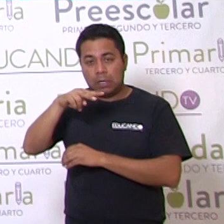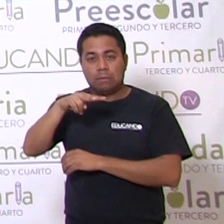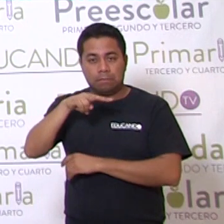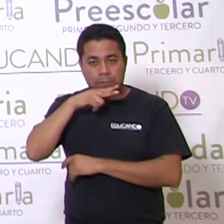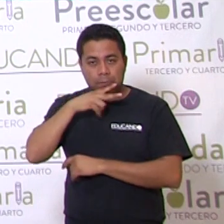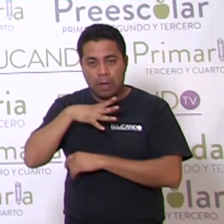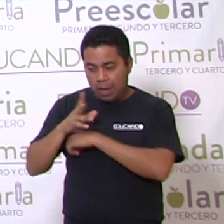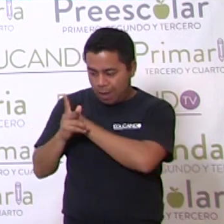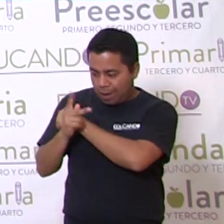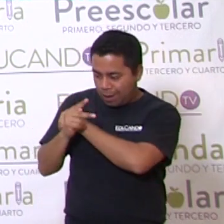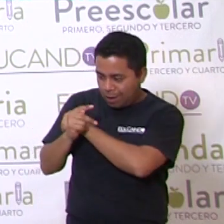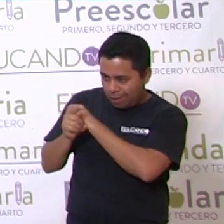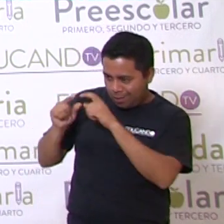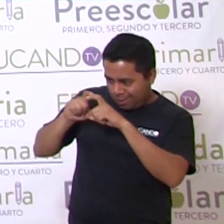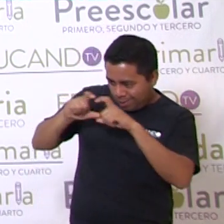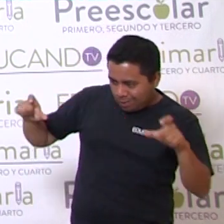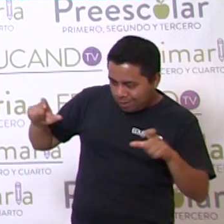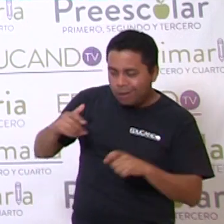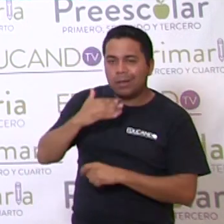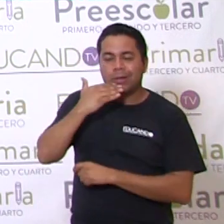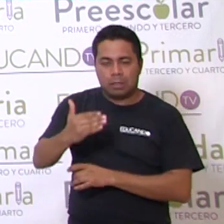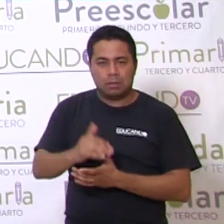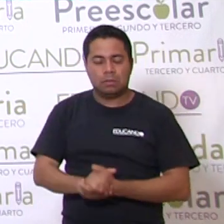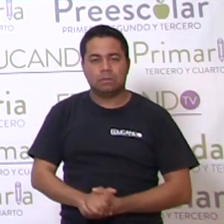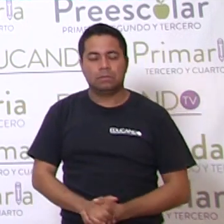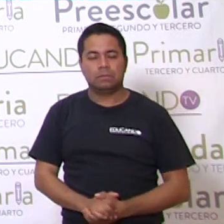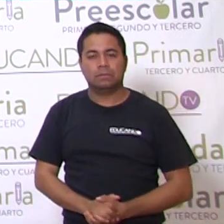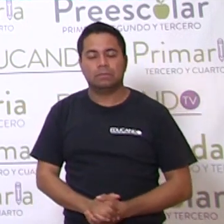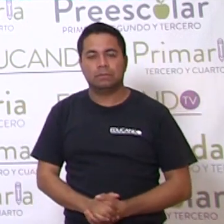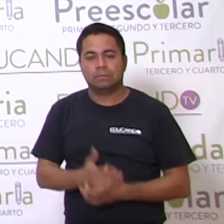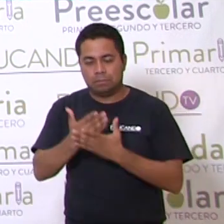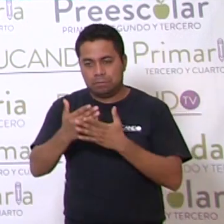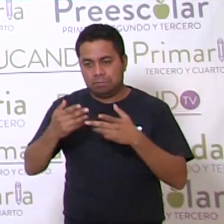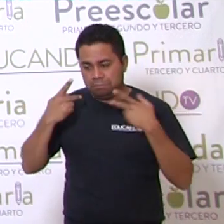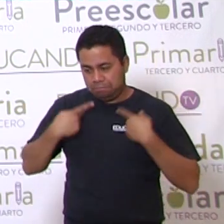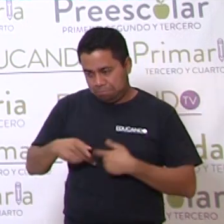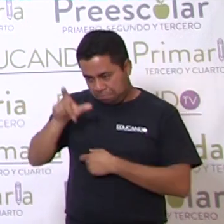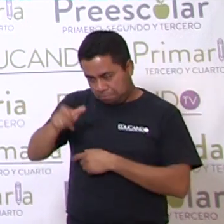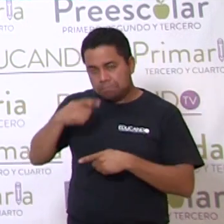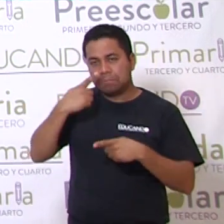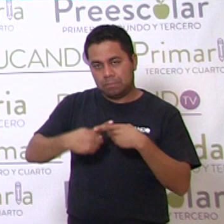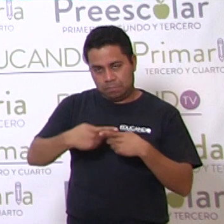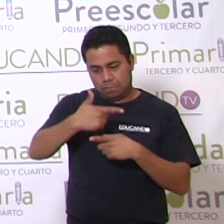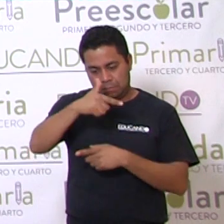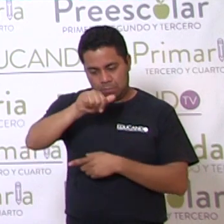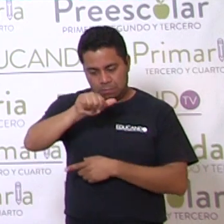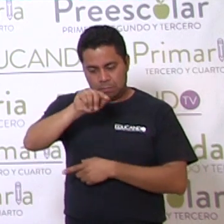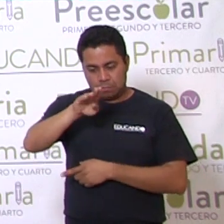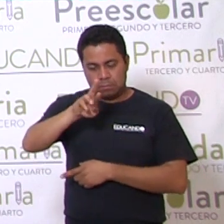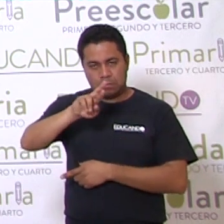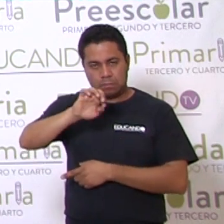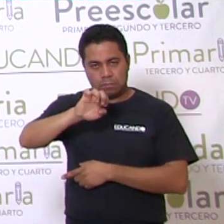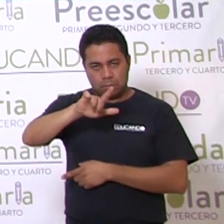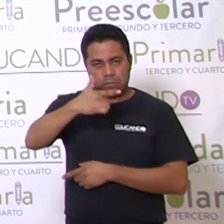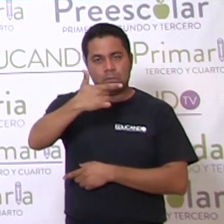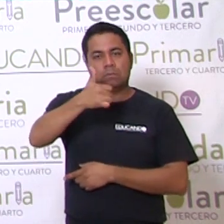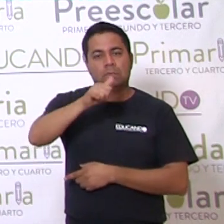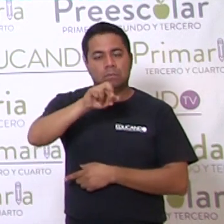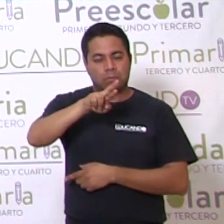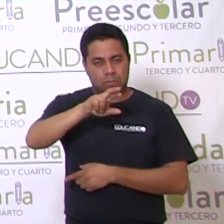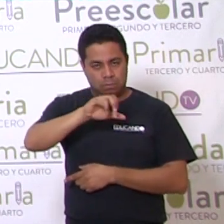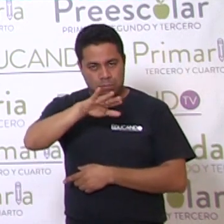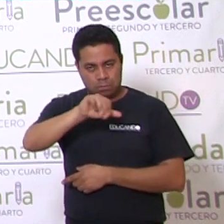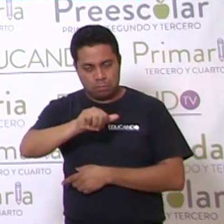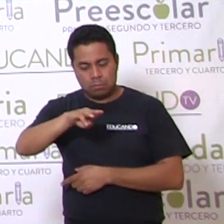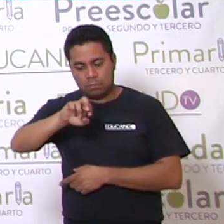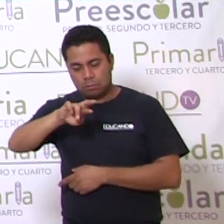en pantalla. Ahora, tenemos el sujeto, Gabriel García Márquez, ¿bien? El